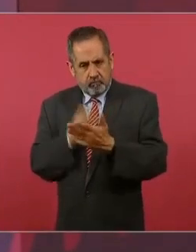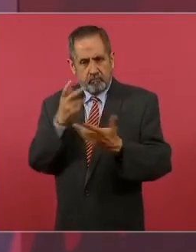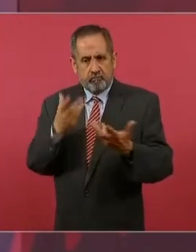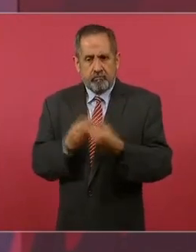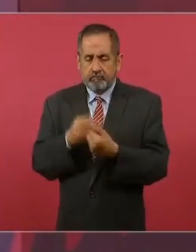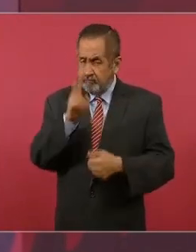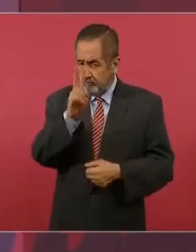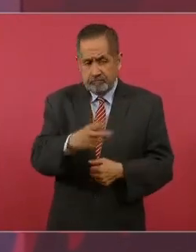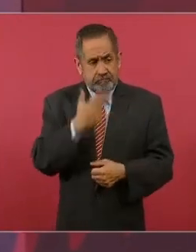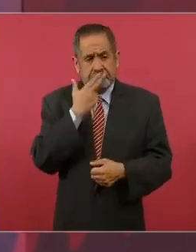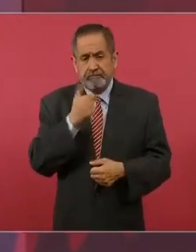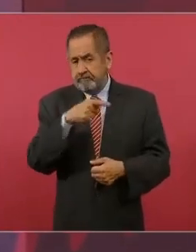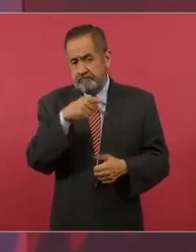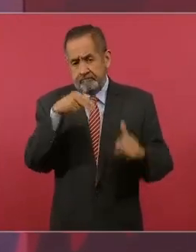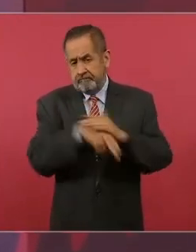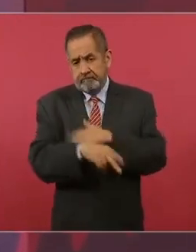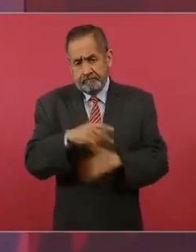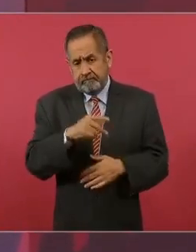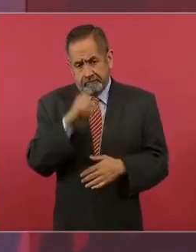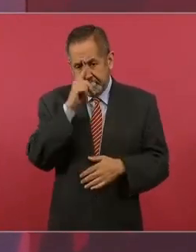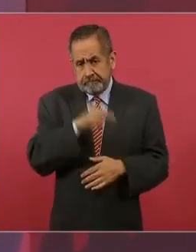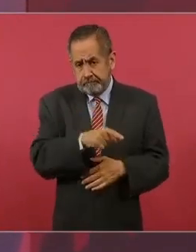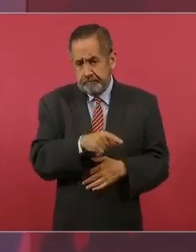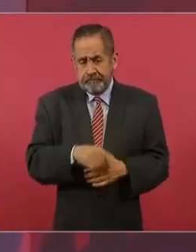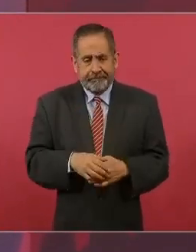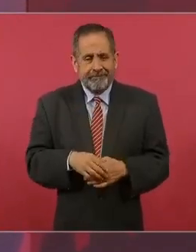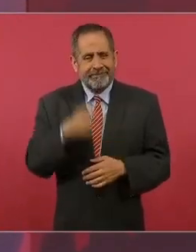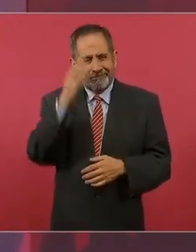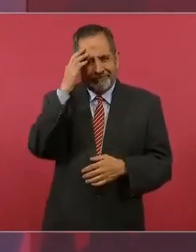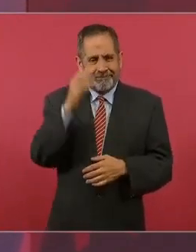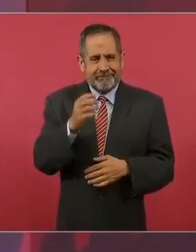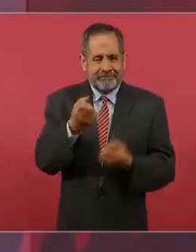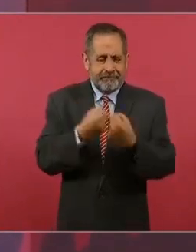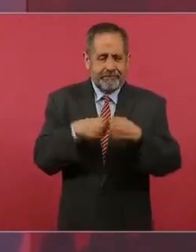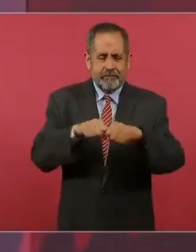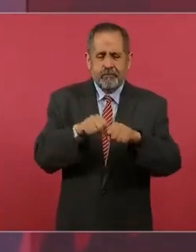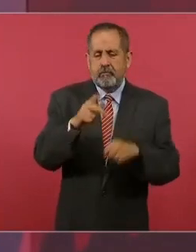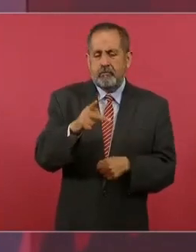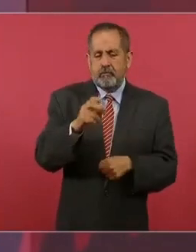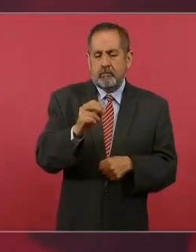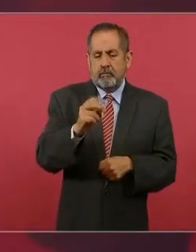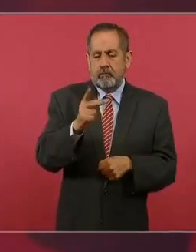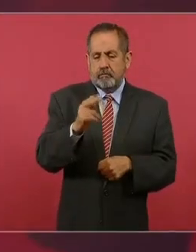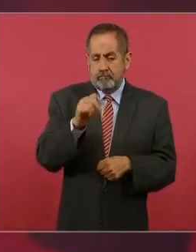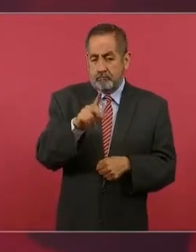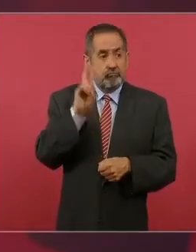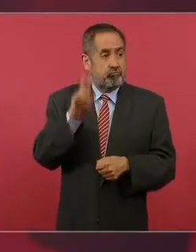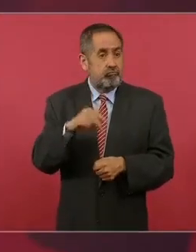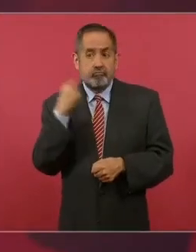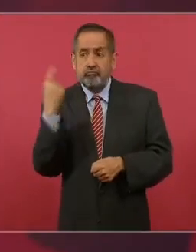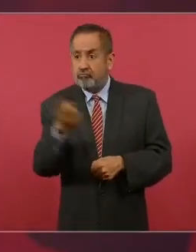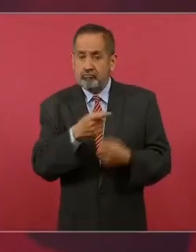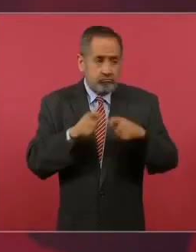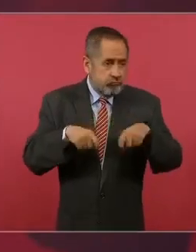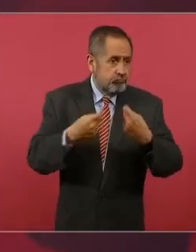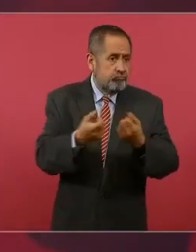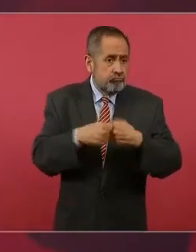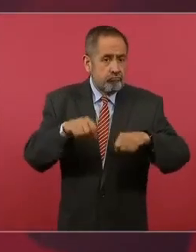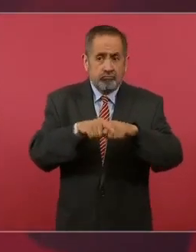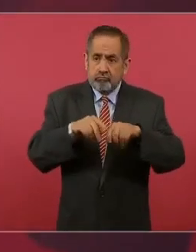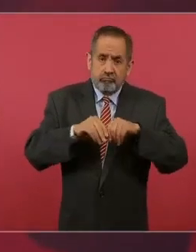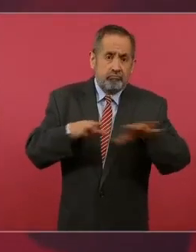No funcionó. Porque eso del seguro popular ni era seguro ni era popular.